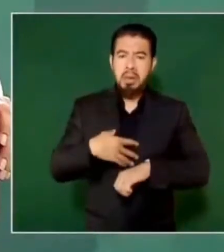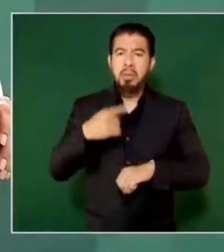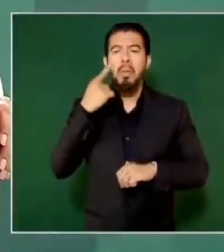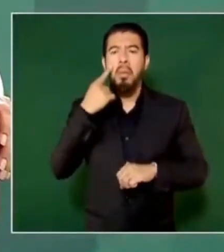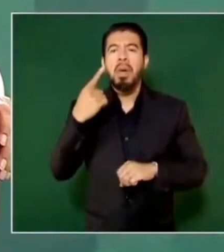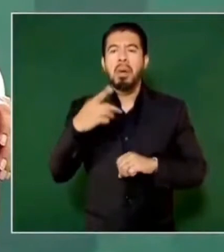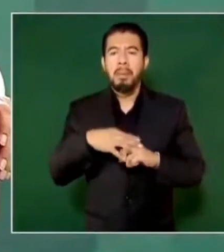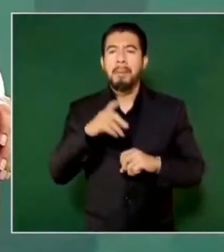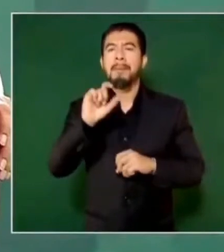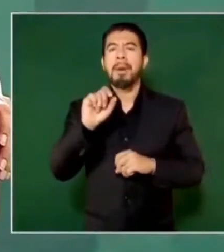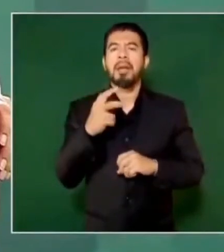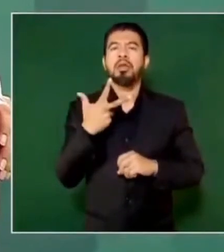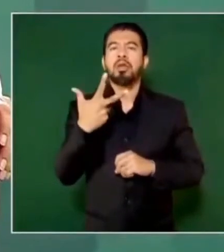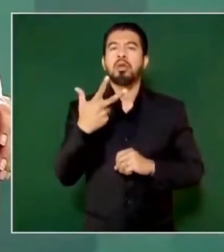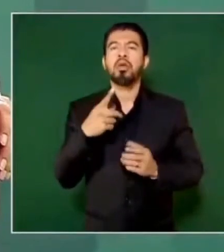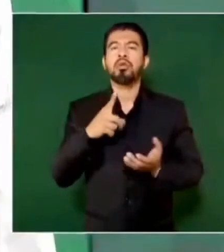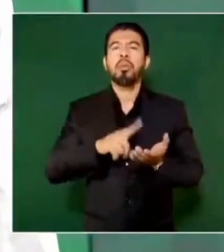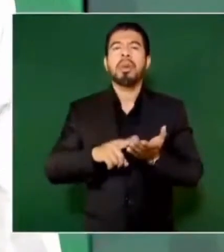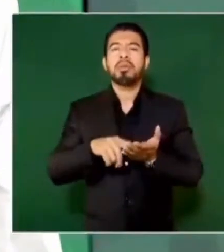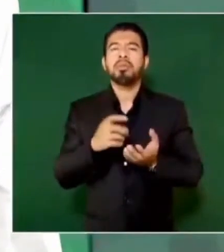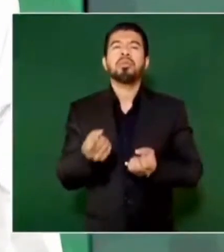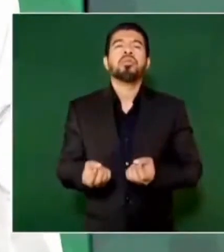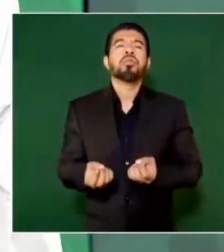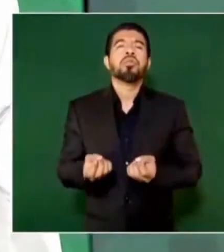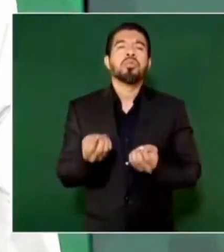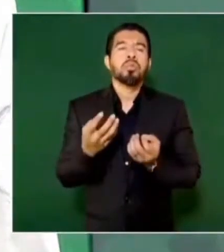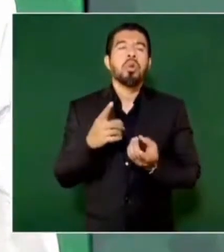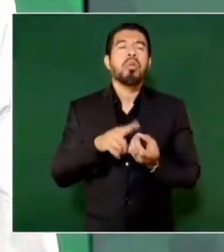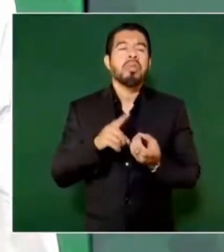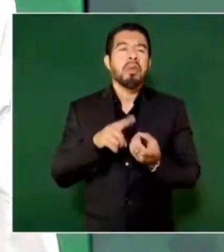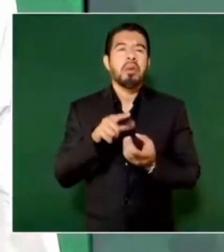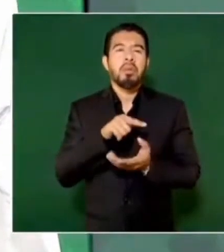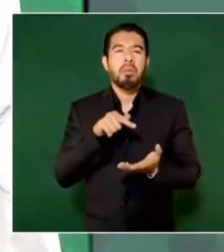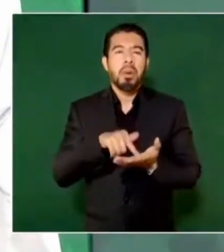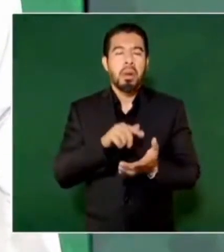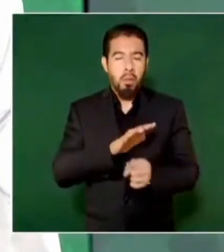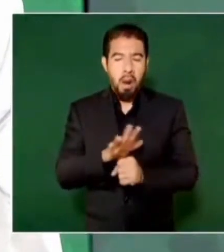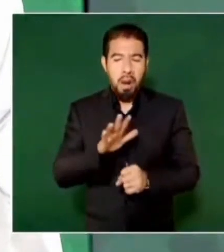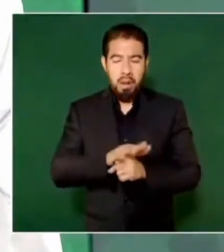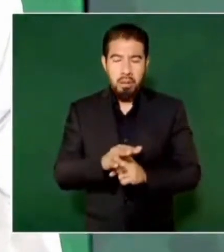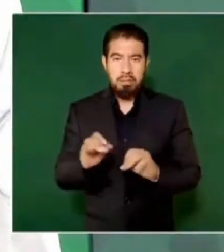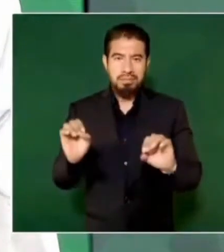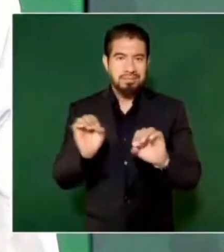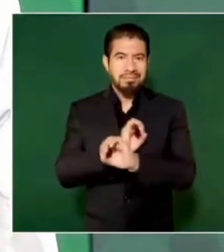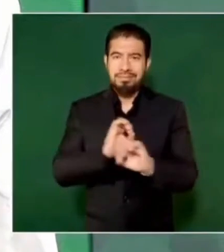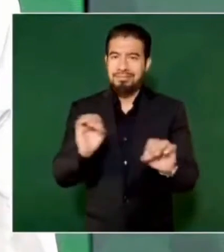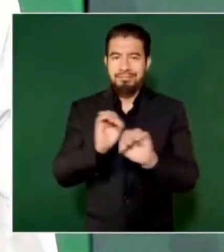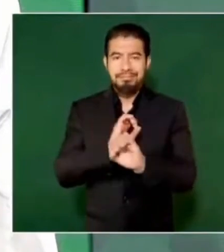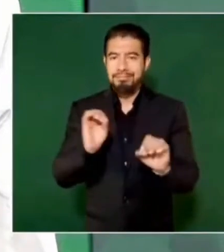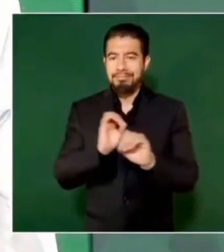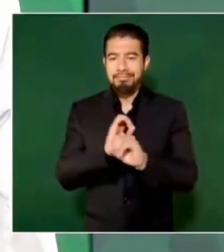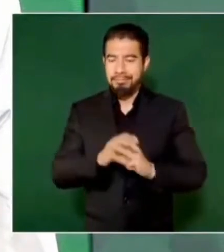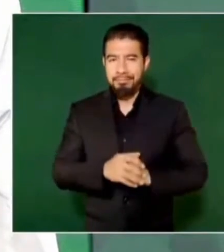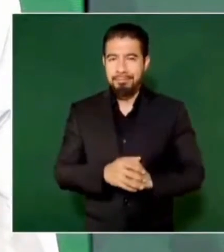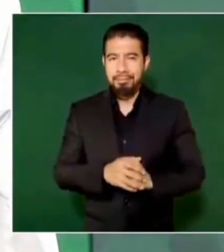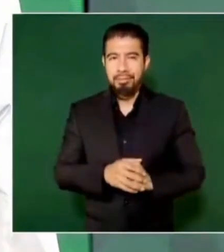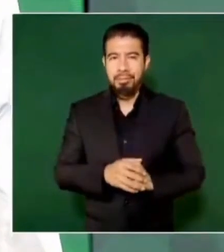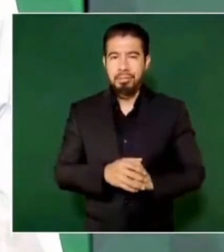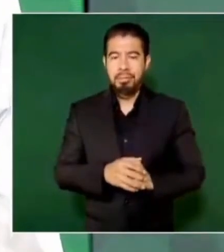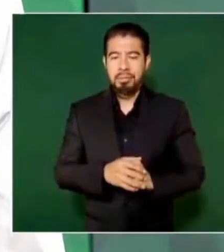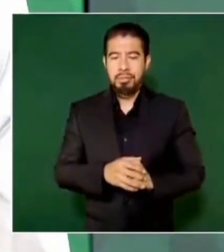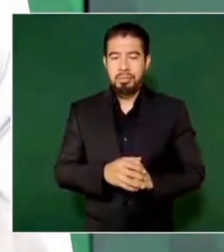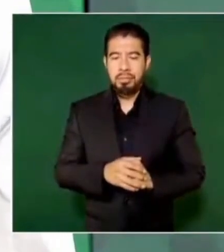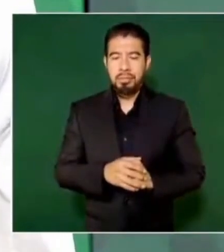está 28 pesos el litro? Nada.